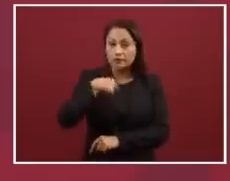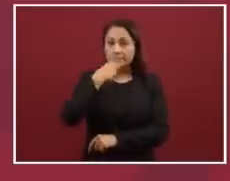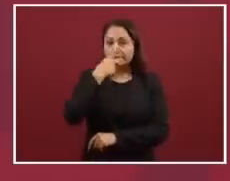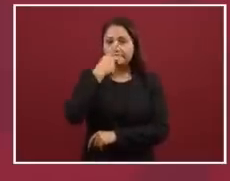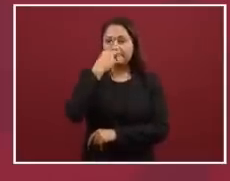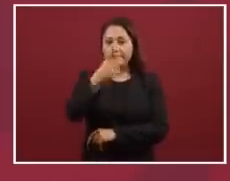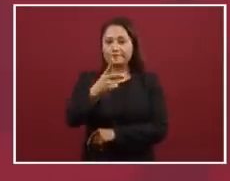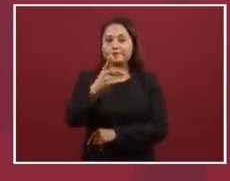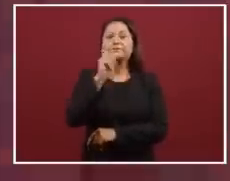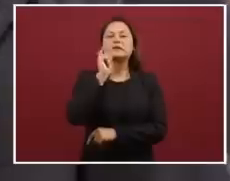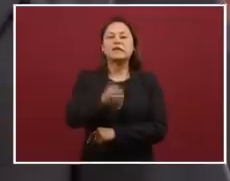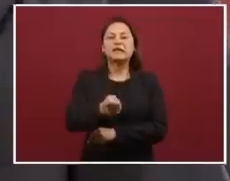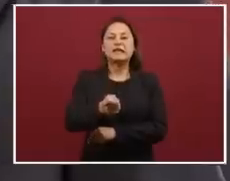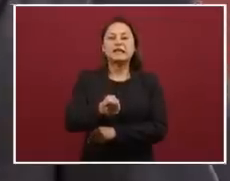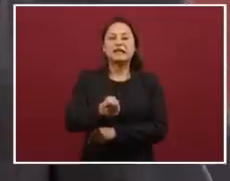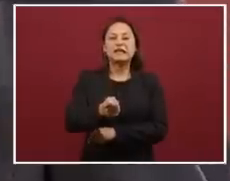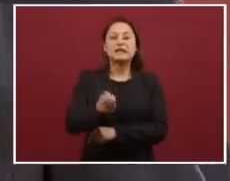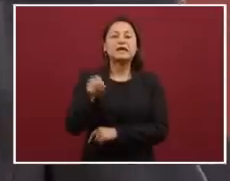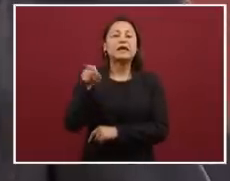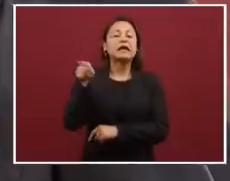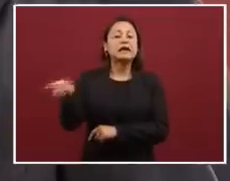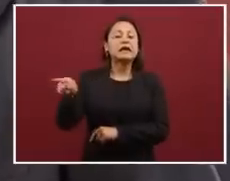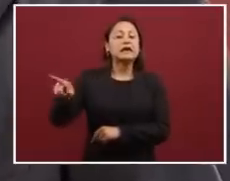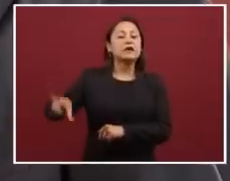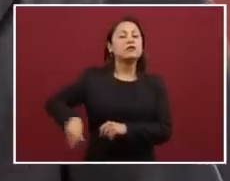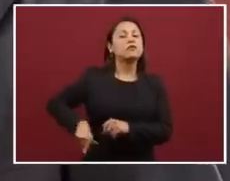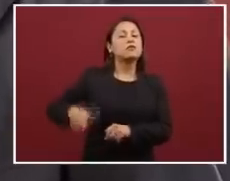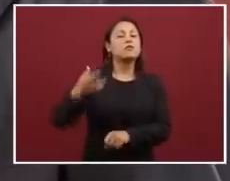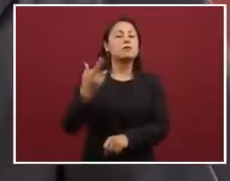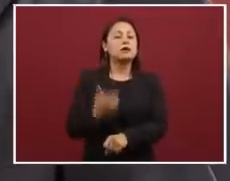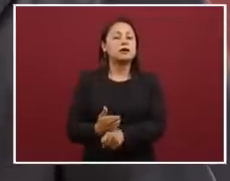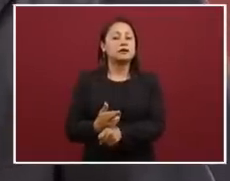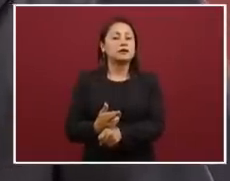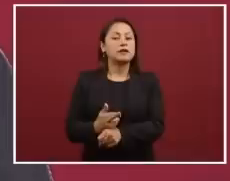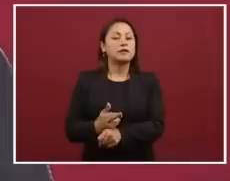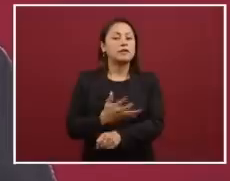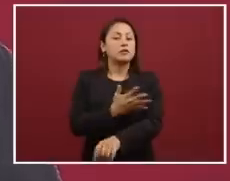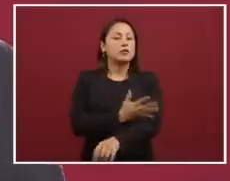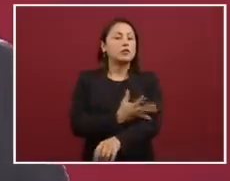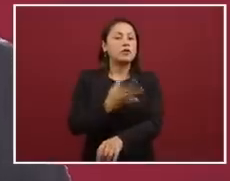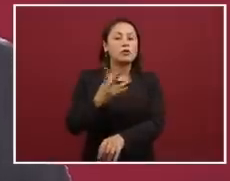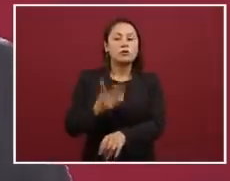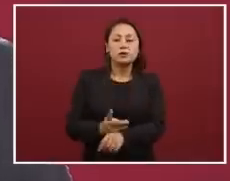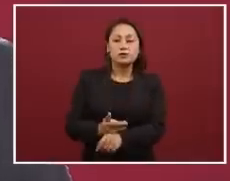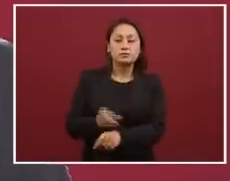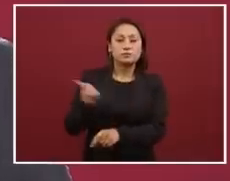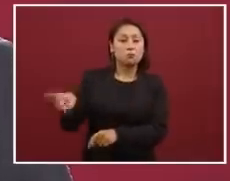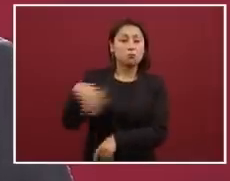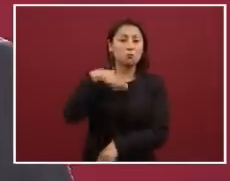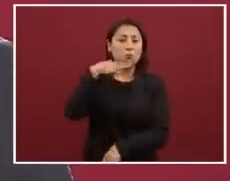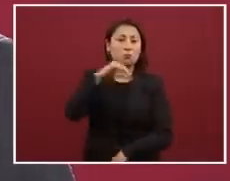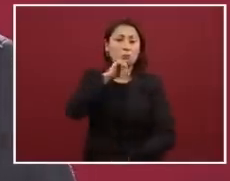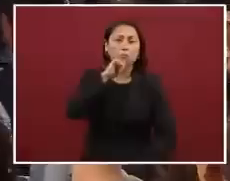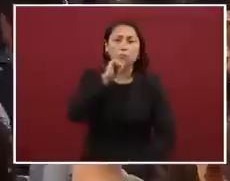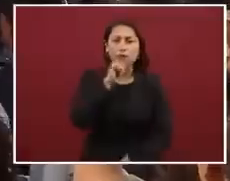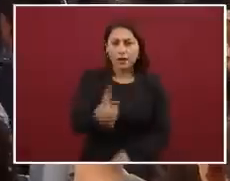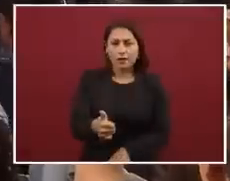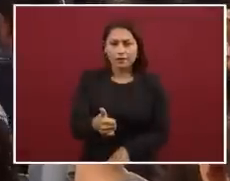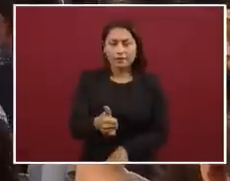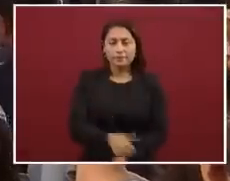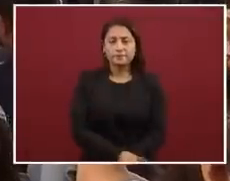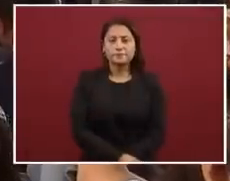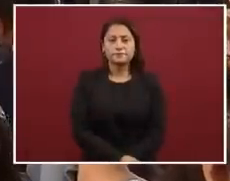es un gobernador honesto. Cuitláhuac no es corrupto. Y eso